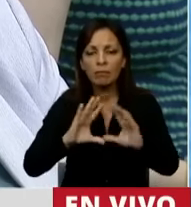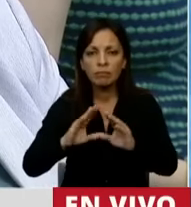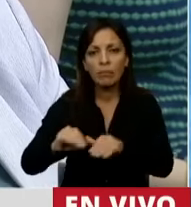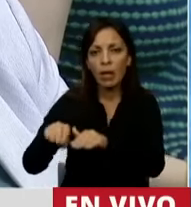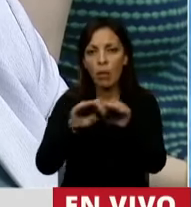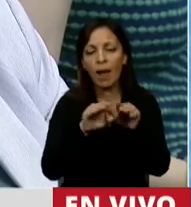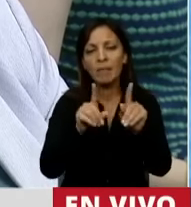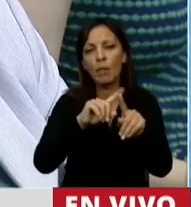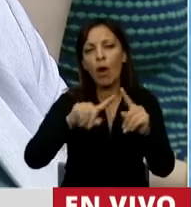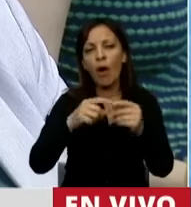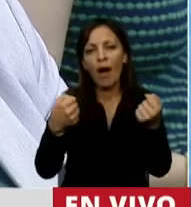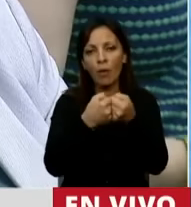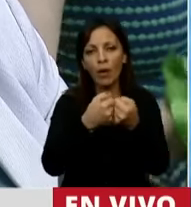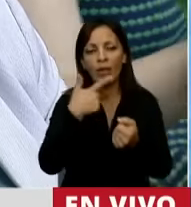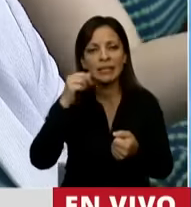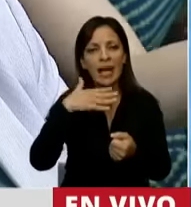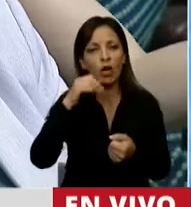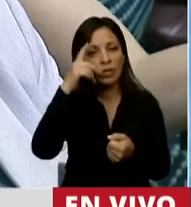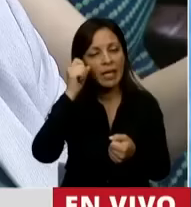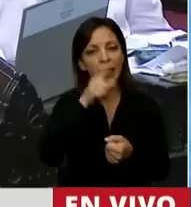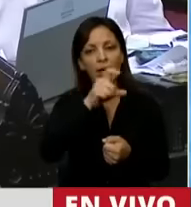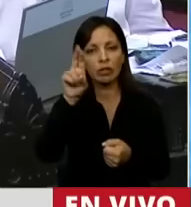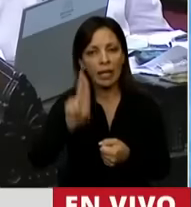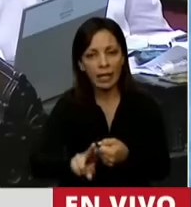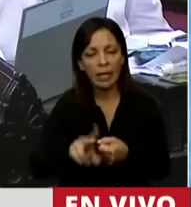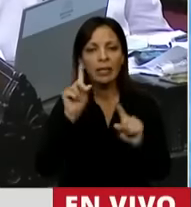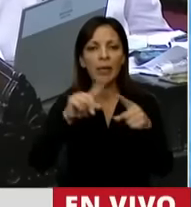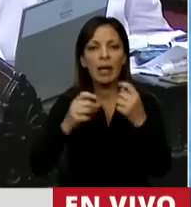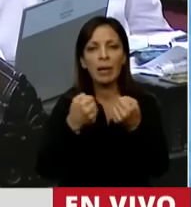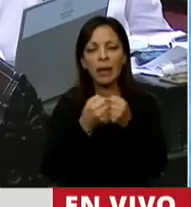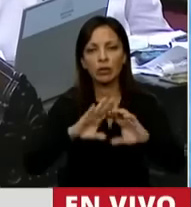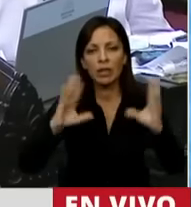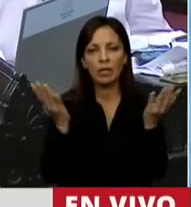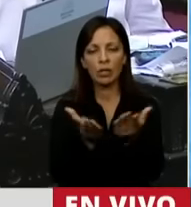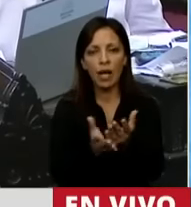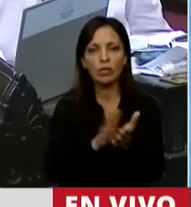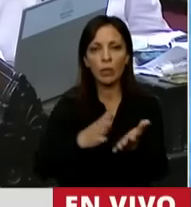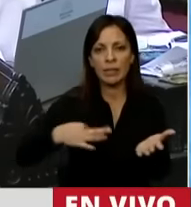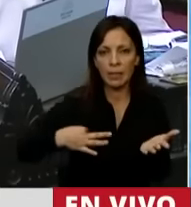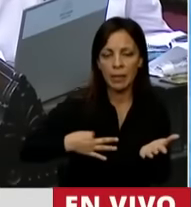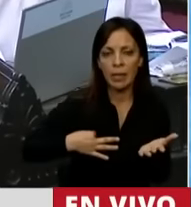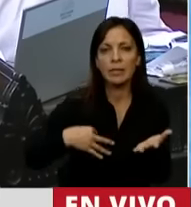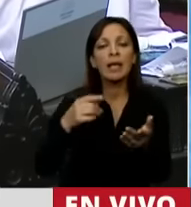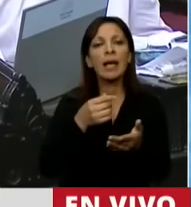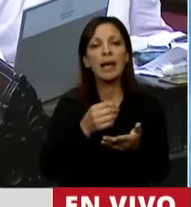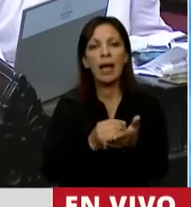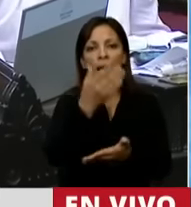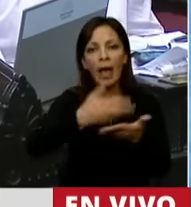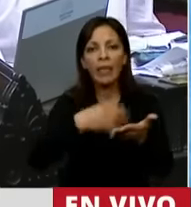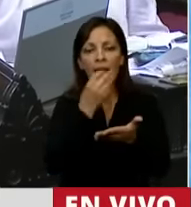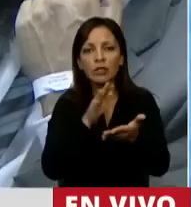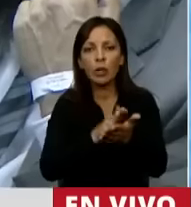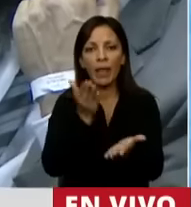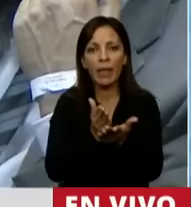en el Pacto de San José de Costa Rica, en el Pacto Internacional de los Derechos Civiles y Políticos, en la Declaración Americana de los